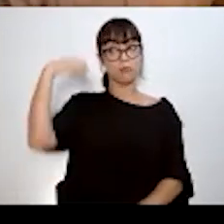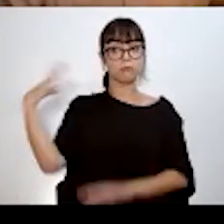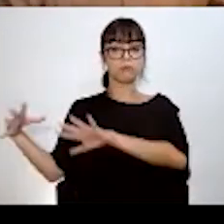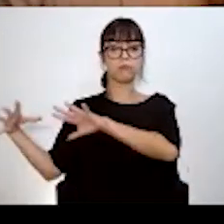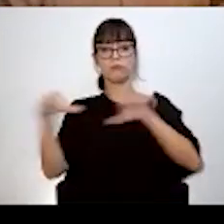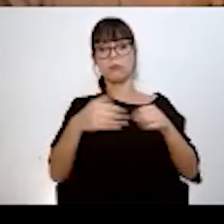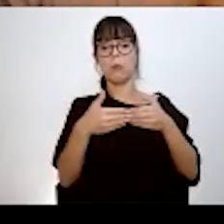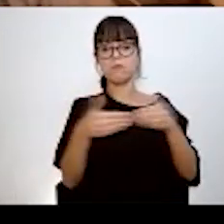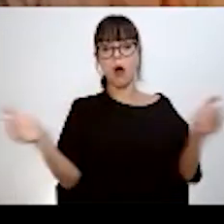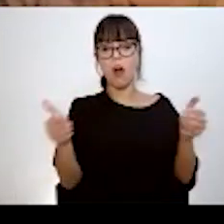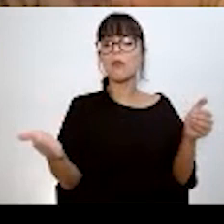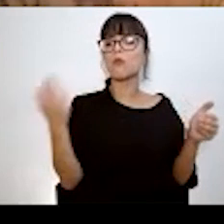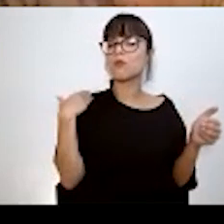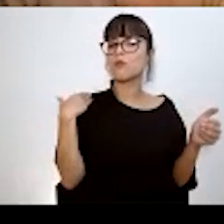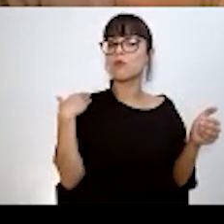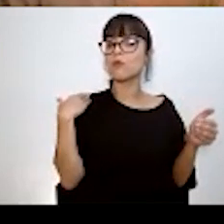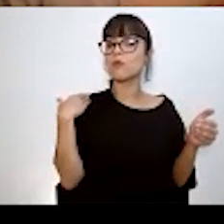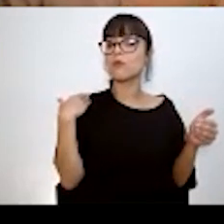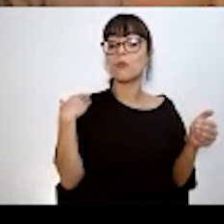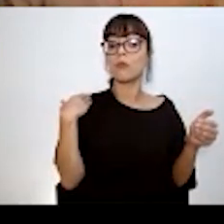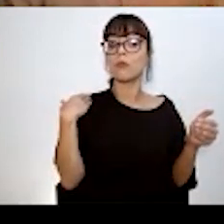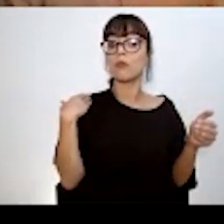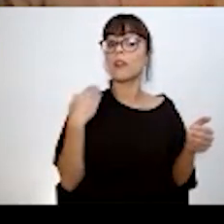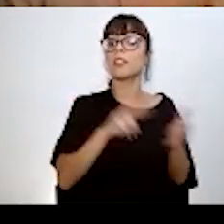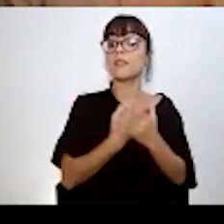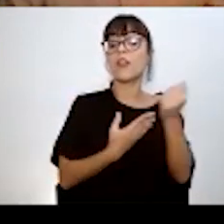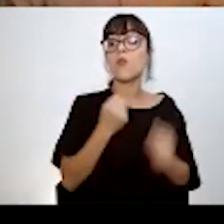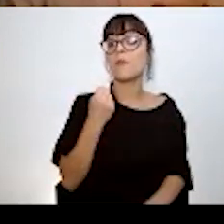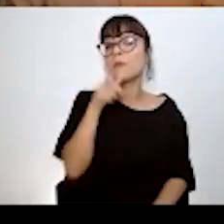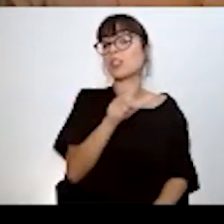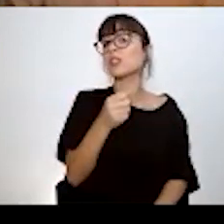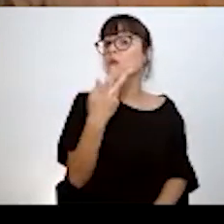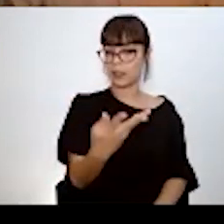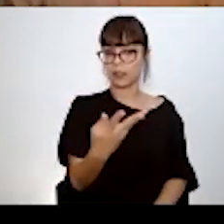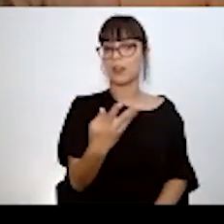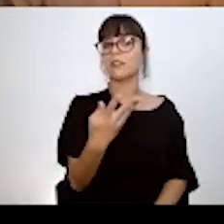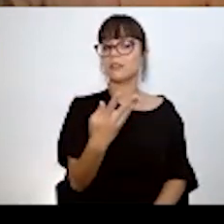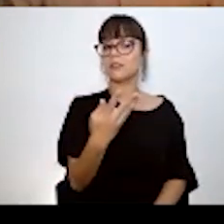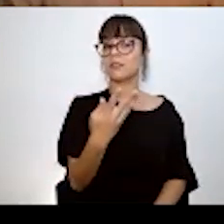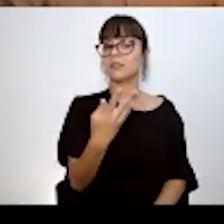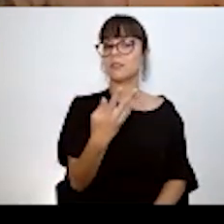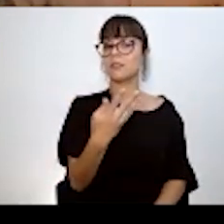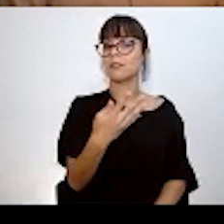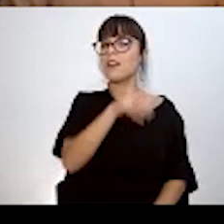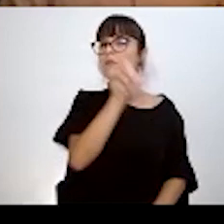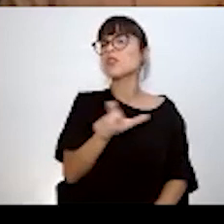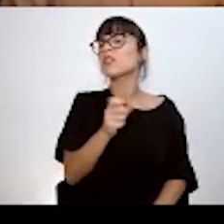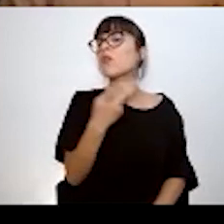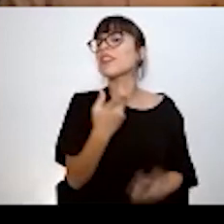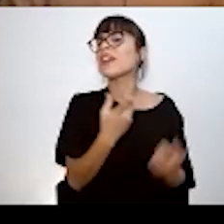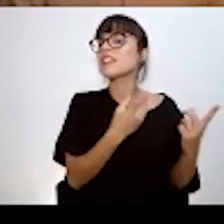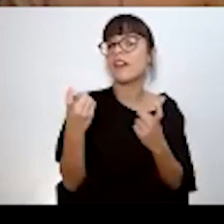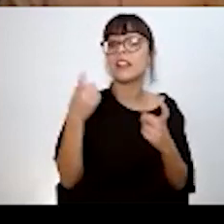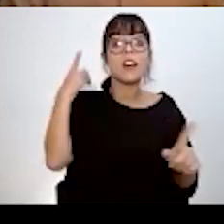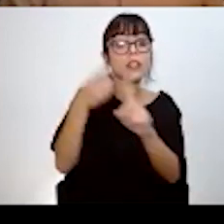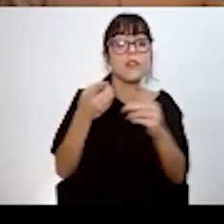hemos preguntado. ¿Cuánta gente es necesaria para colonizar este territorio y para garantizar una ocupación estable de